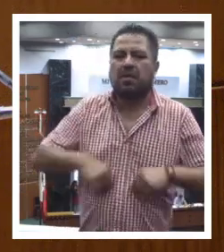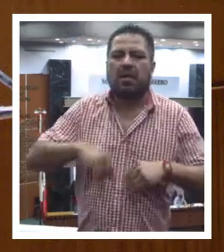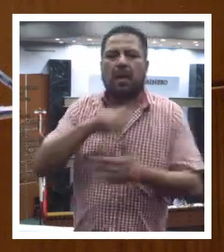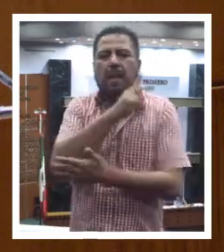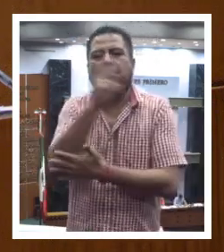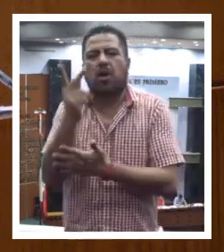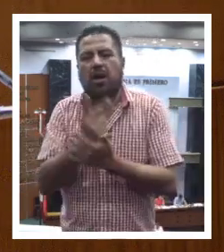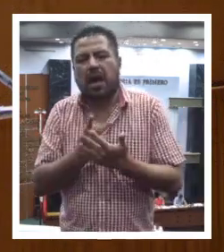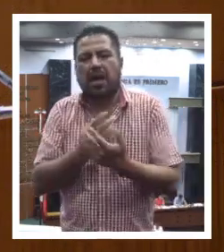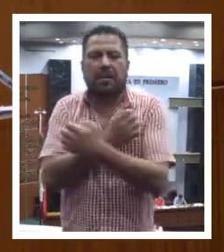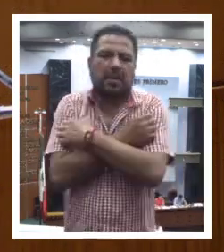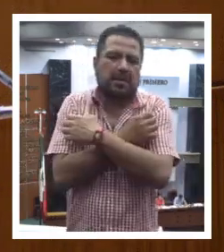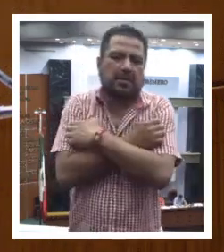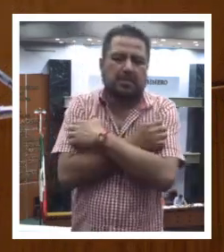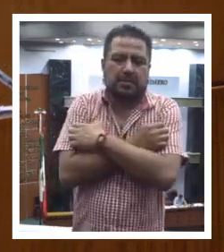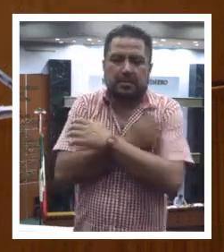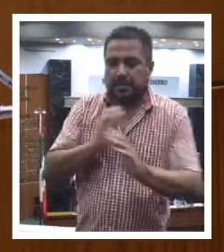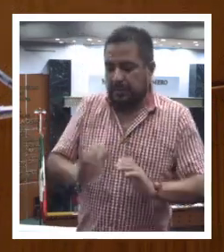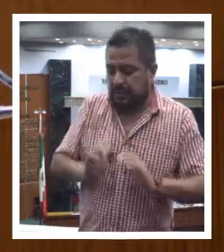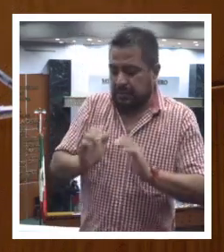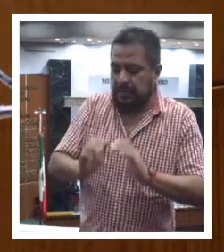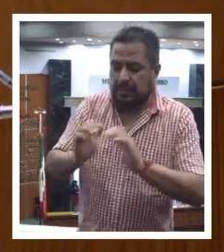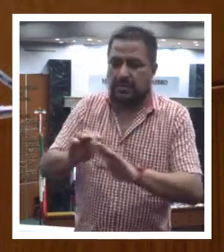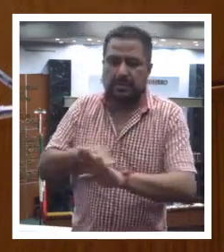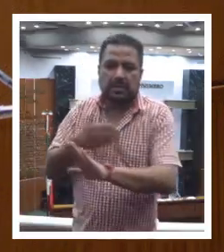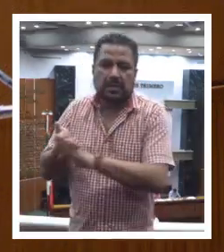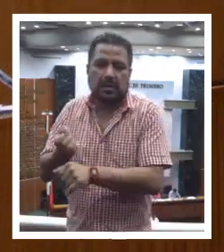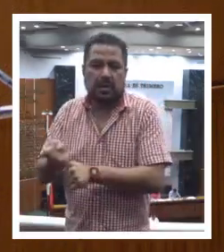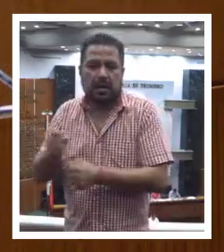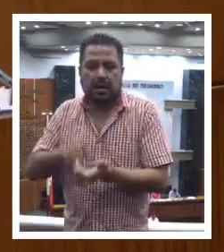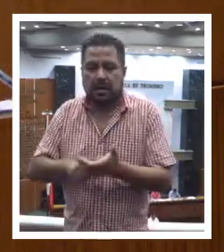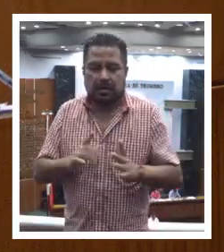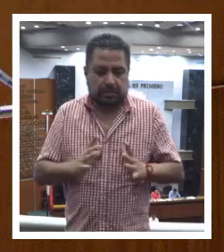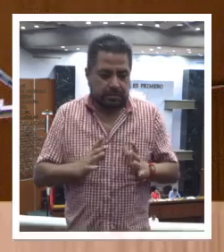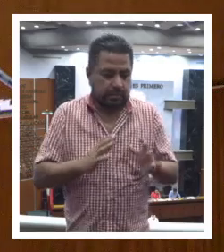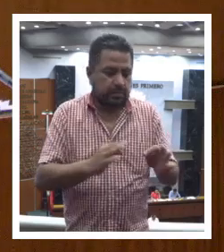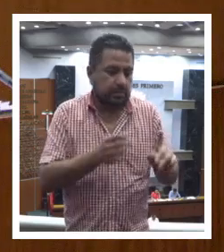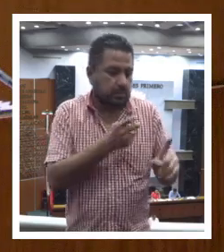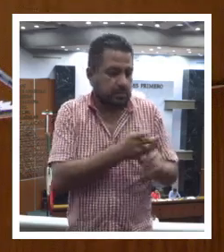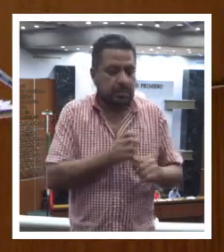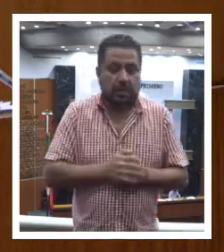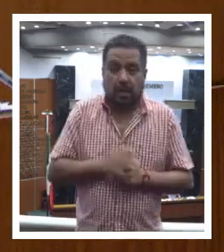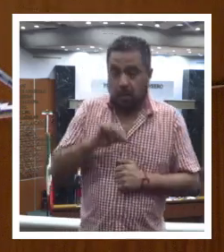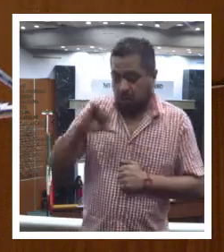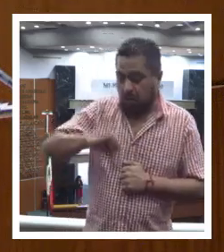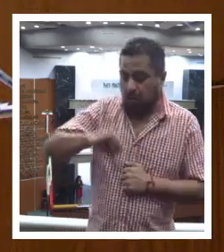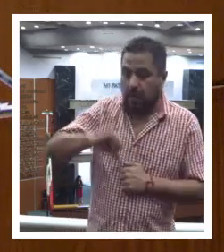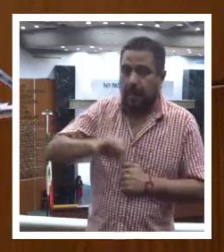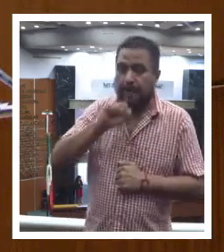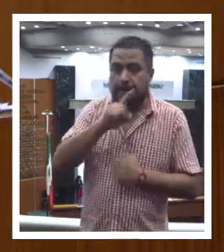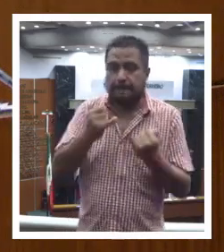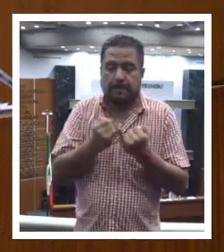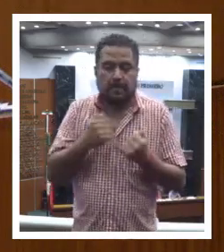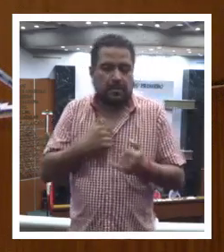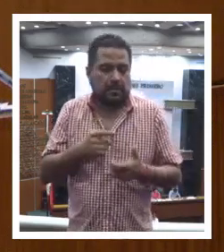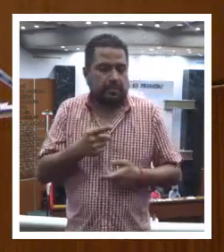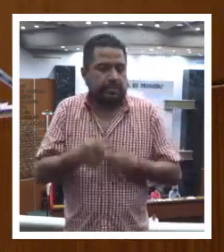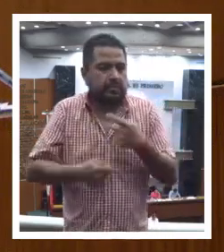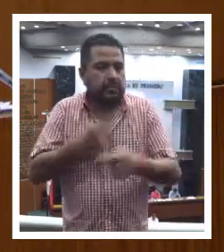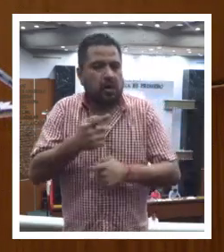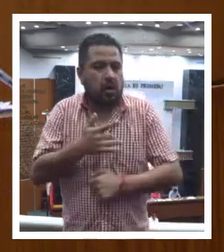programas educativos que previenen la violencia desde sus raíces. Hoy también quiero hablar desde el